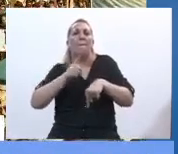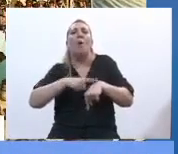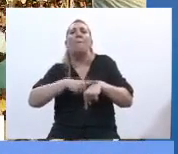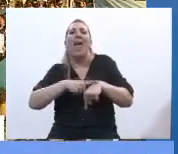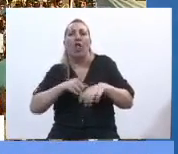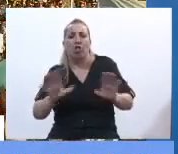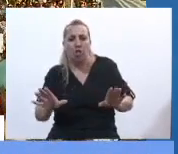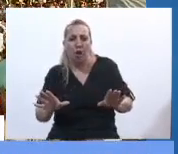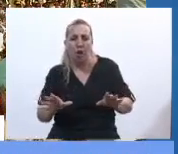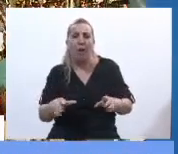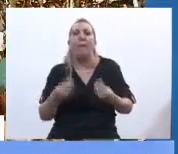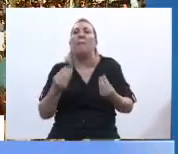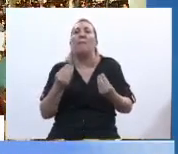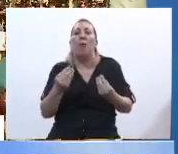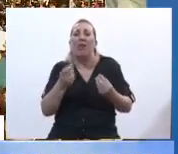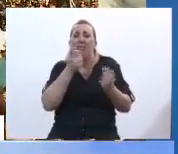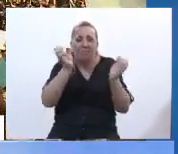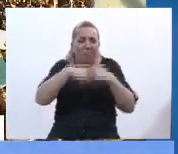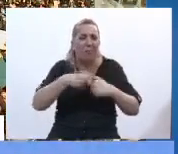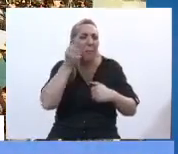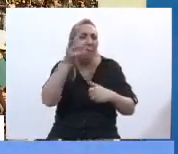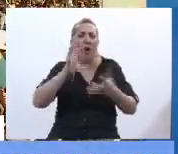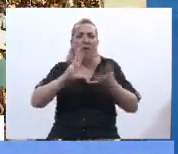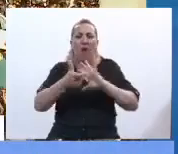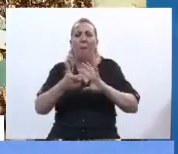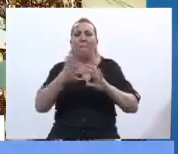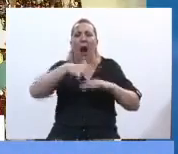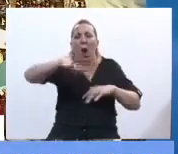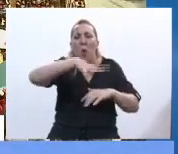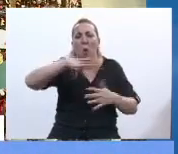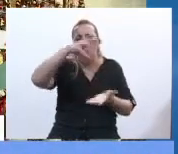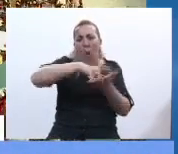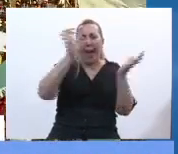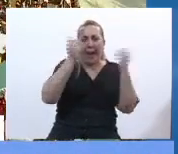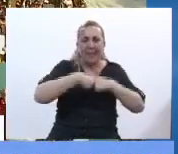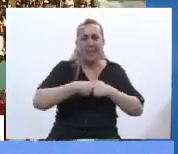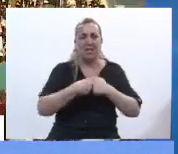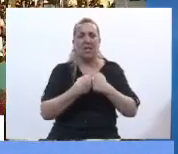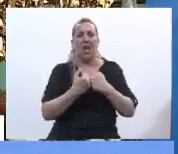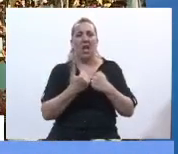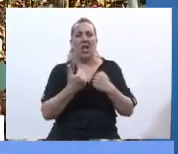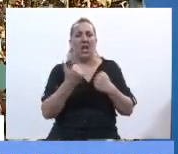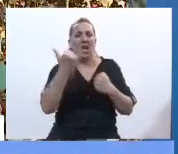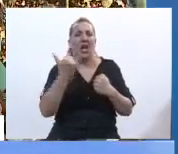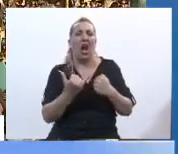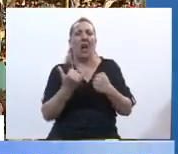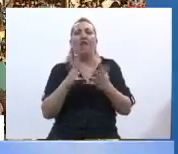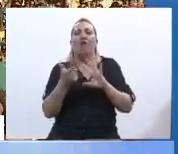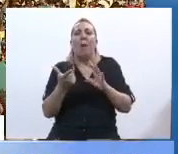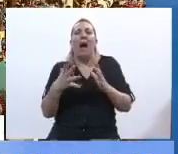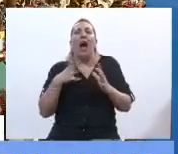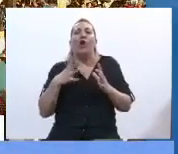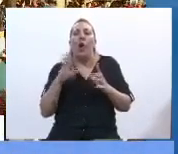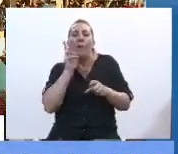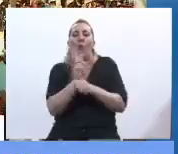porque se hacen de la peor manera posible, en lugares clandestinos, con sordidez, sin los recaudos